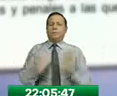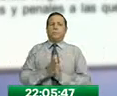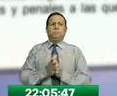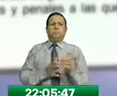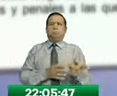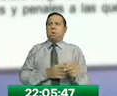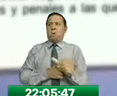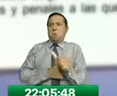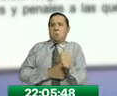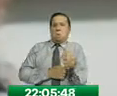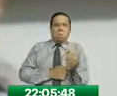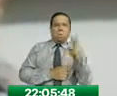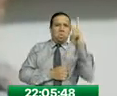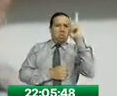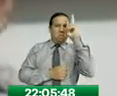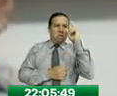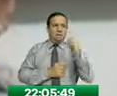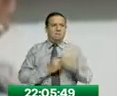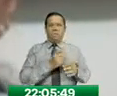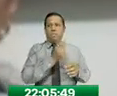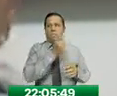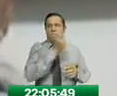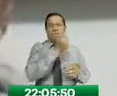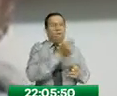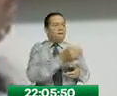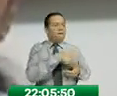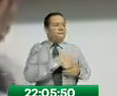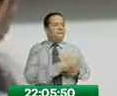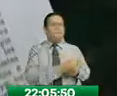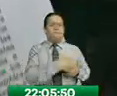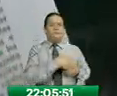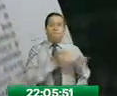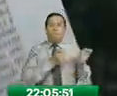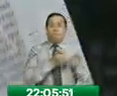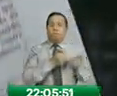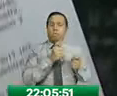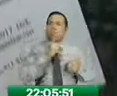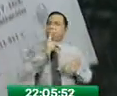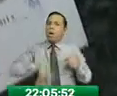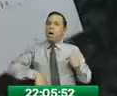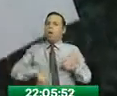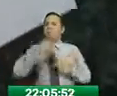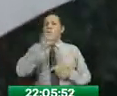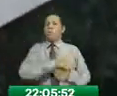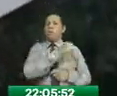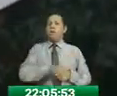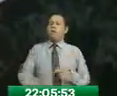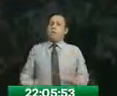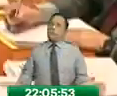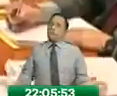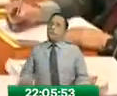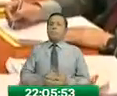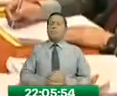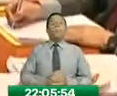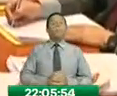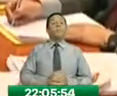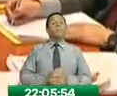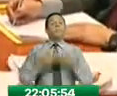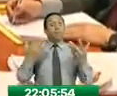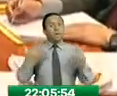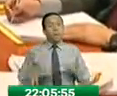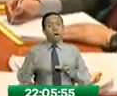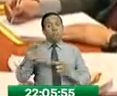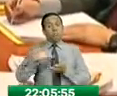u otros ingresos de fondos públicos que no sean los correspondientes a su función. Ingresadas las solicitudes, el CAL tiene 5 días